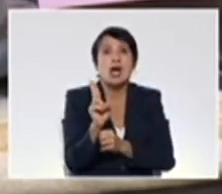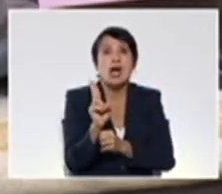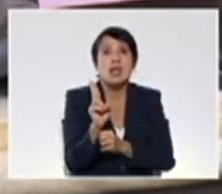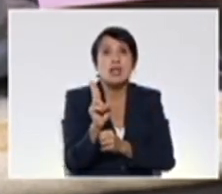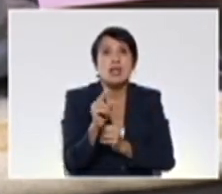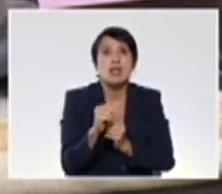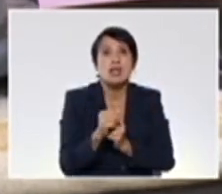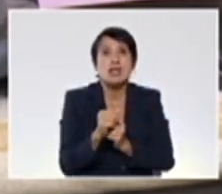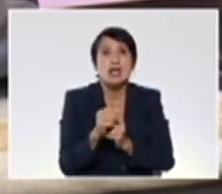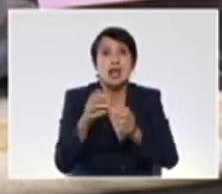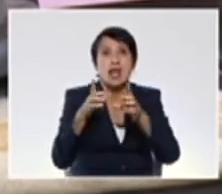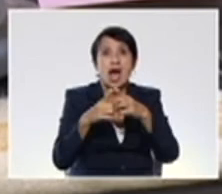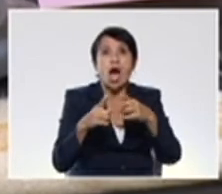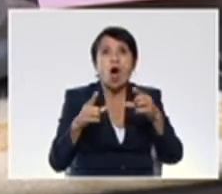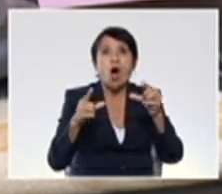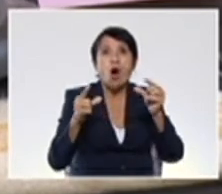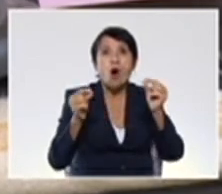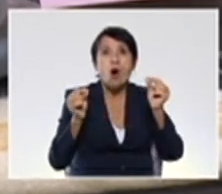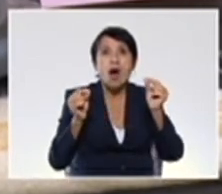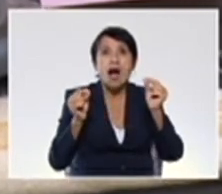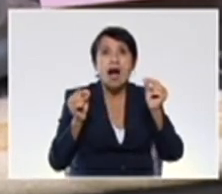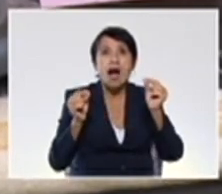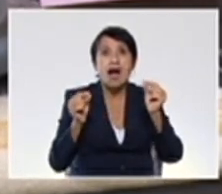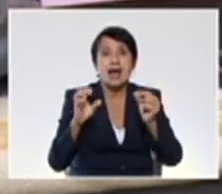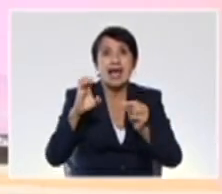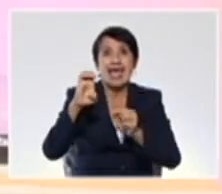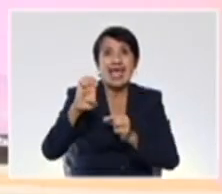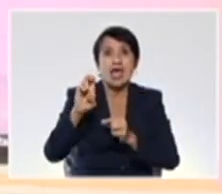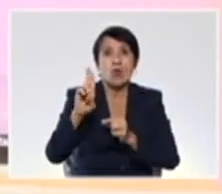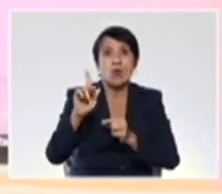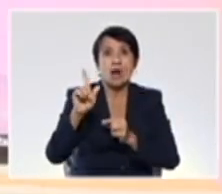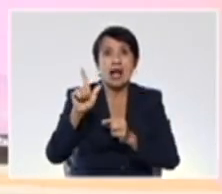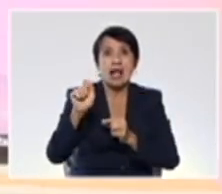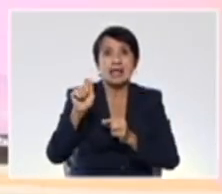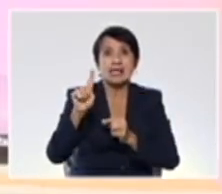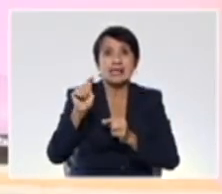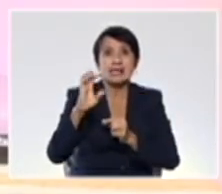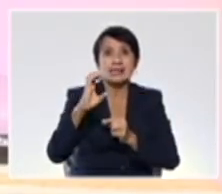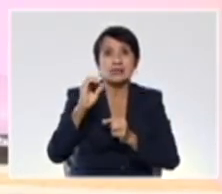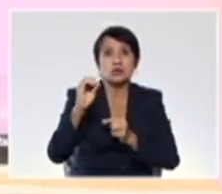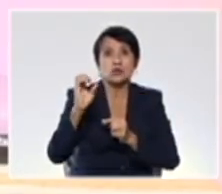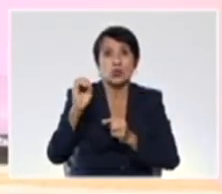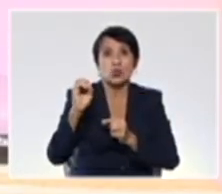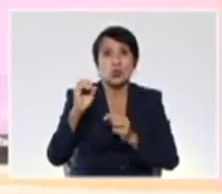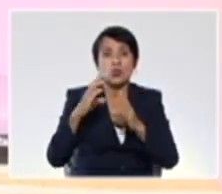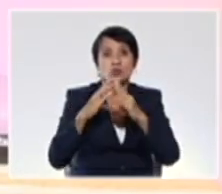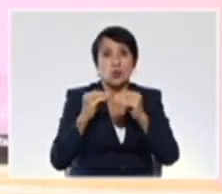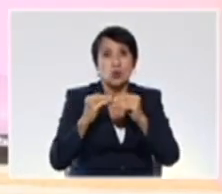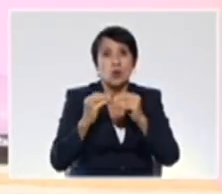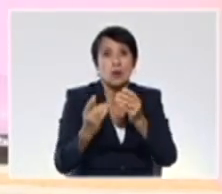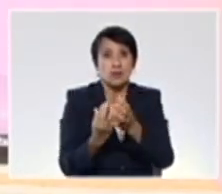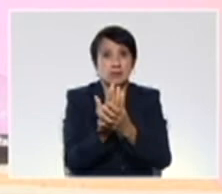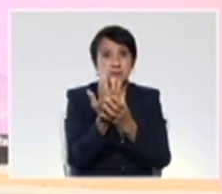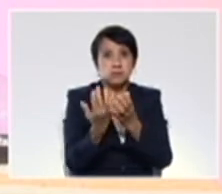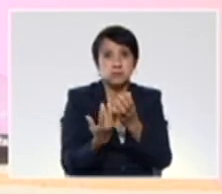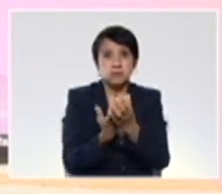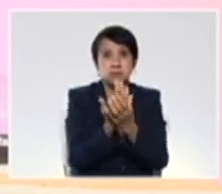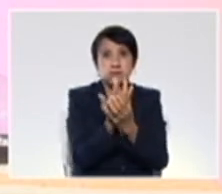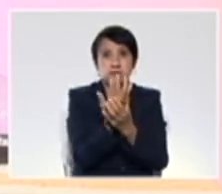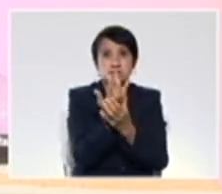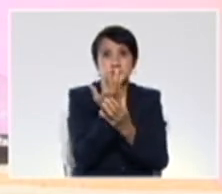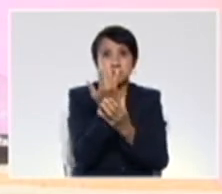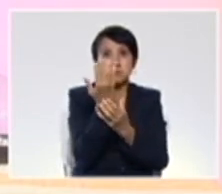lo que es la hoja de la mata de eucalipto. Al producirse el